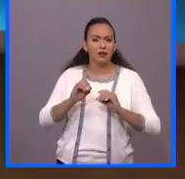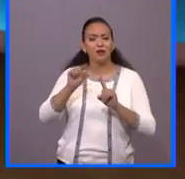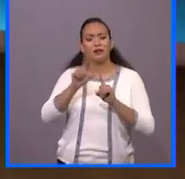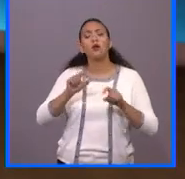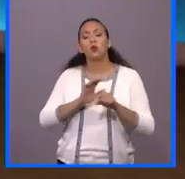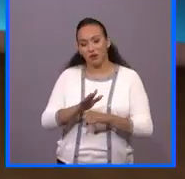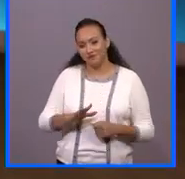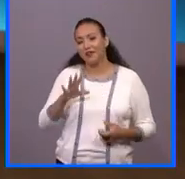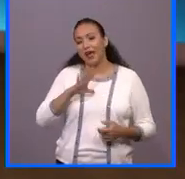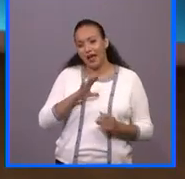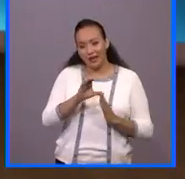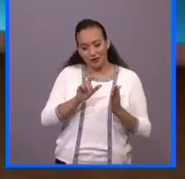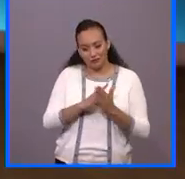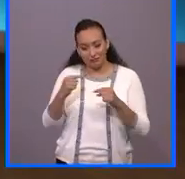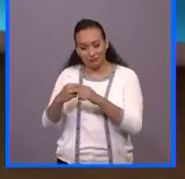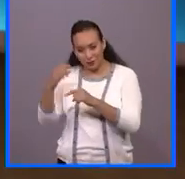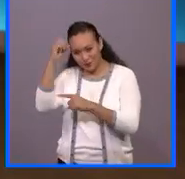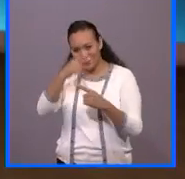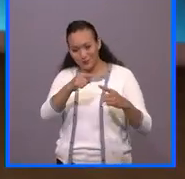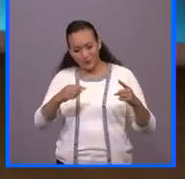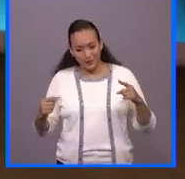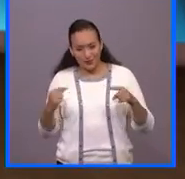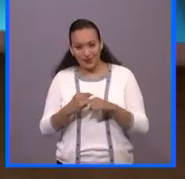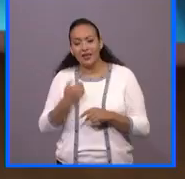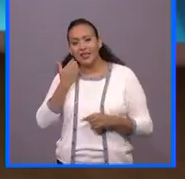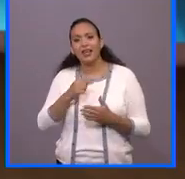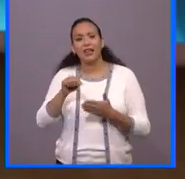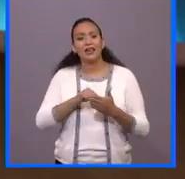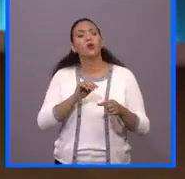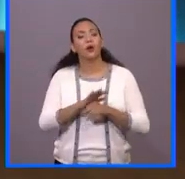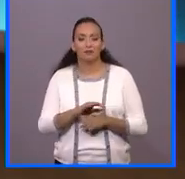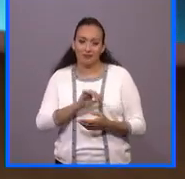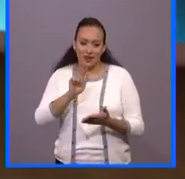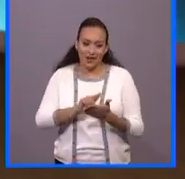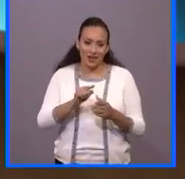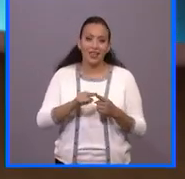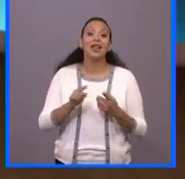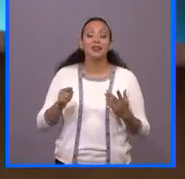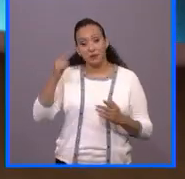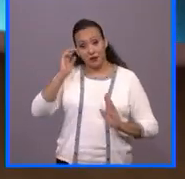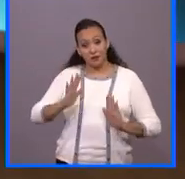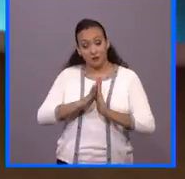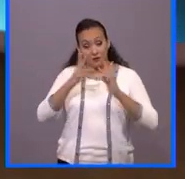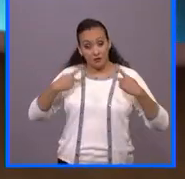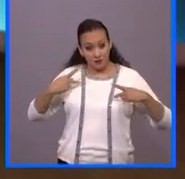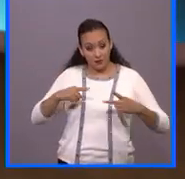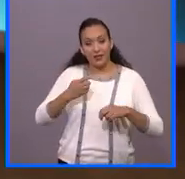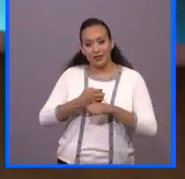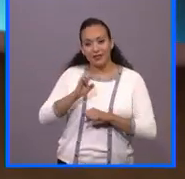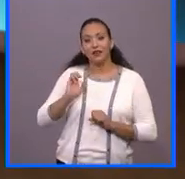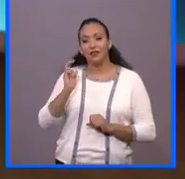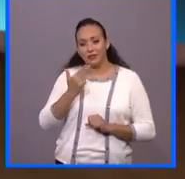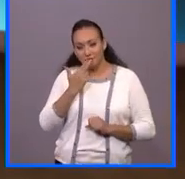resolver diversas acciones de inconstitucionalidad en las que se pide invalidar disposiciones de la Ley de Participación Ciudadana del Estado